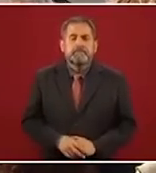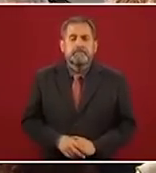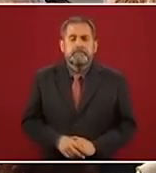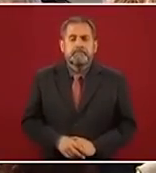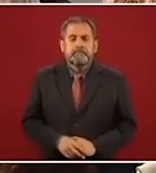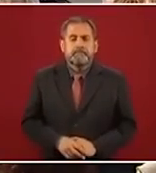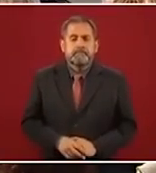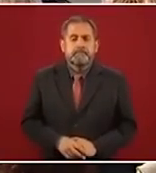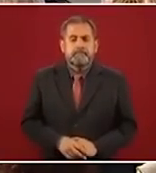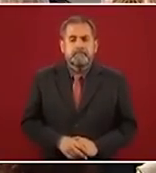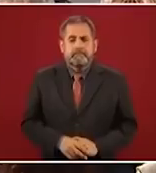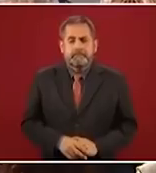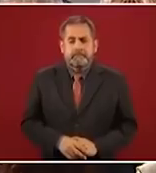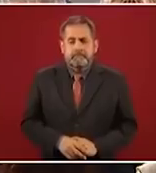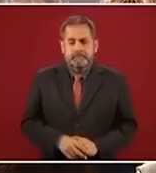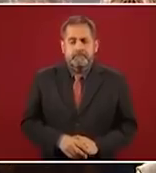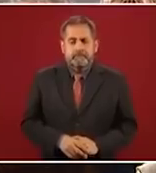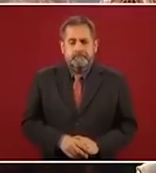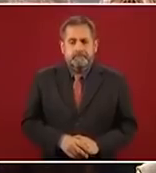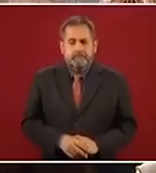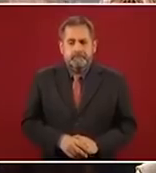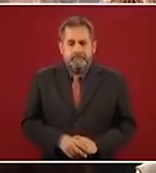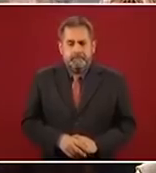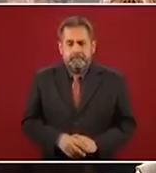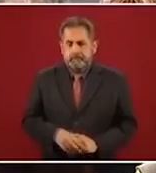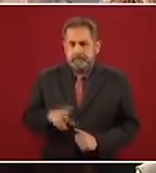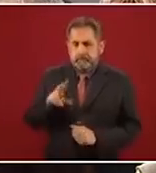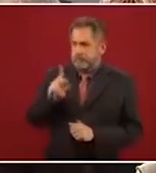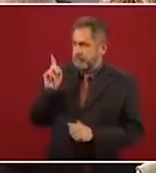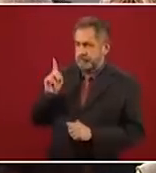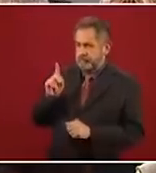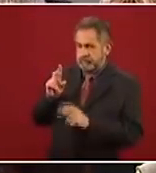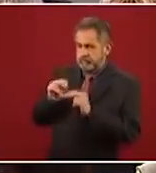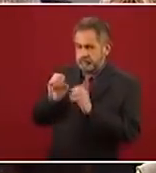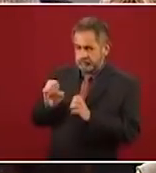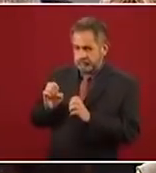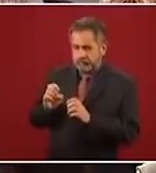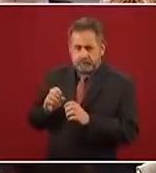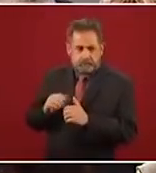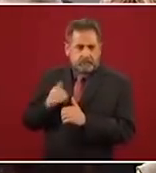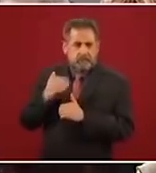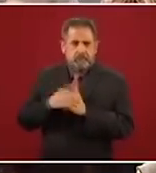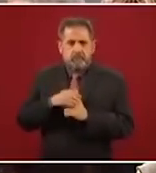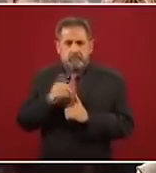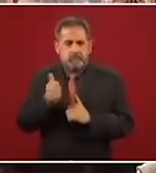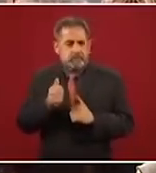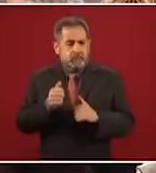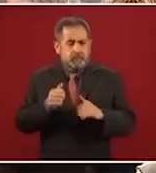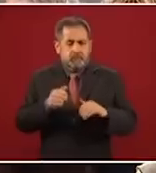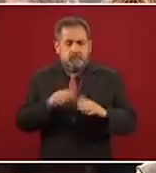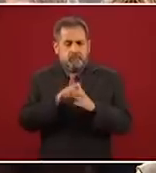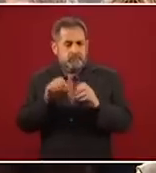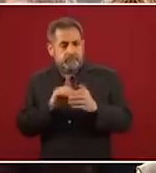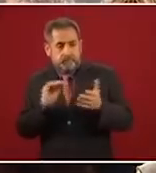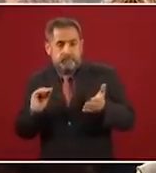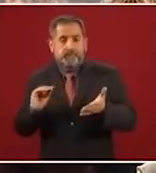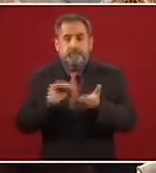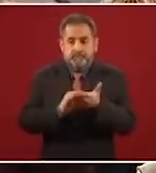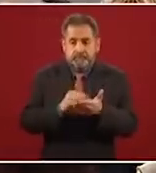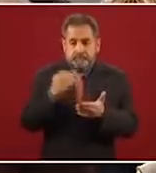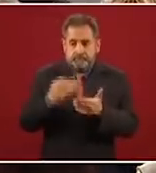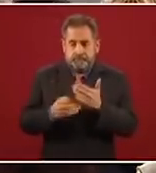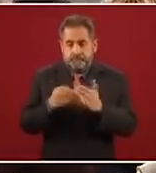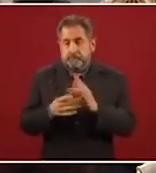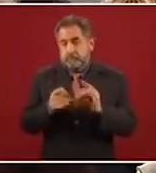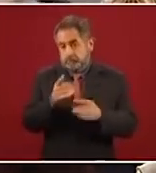¿A ese nivel de trabajo? Aquí no está, pero otro equipo que hace falta,